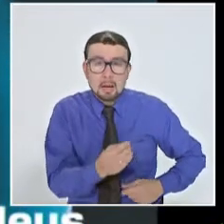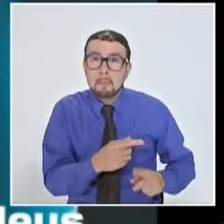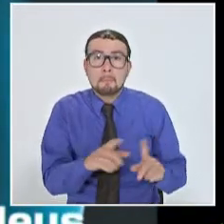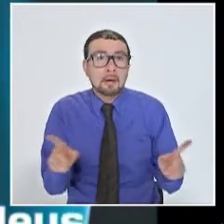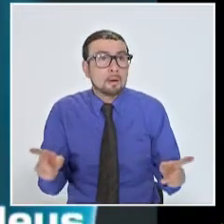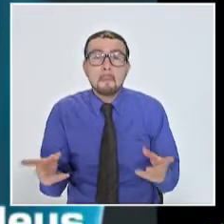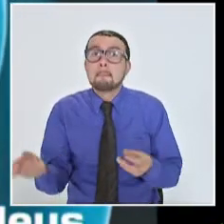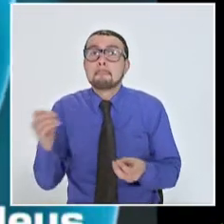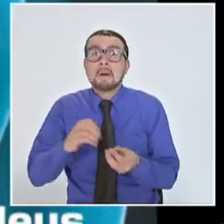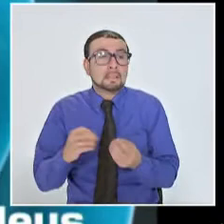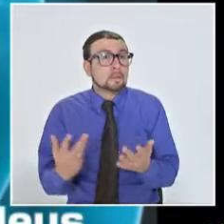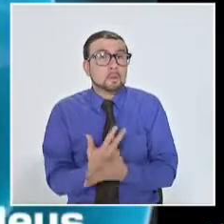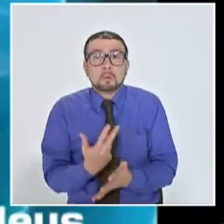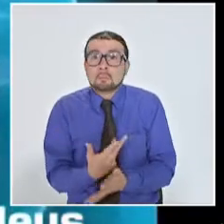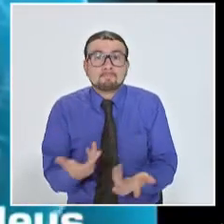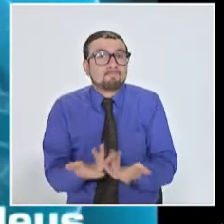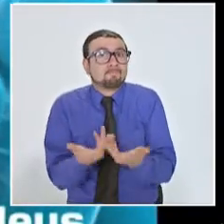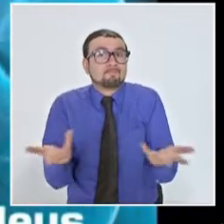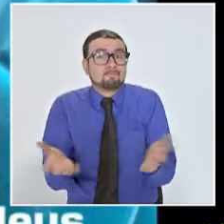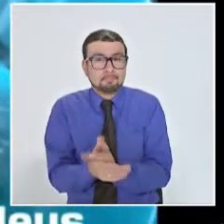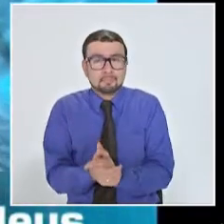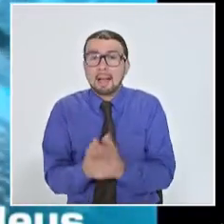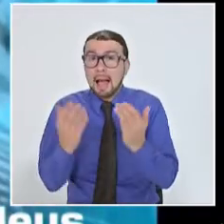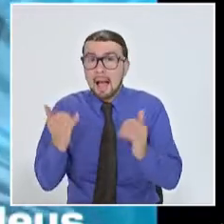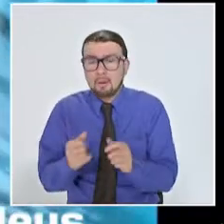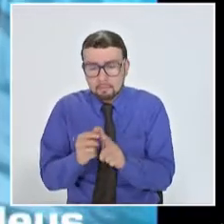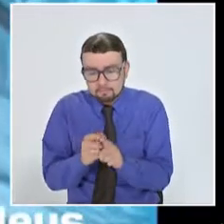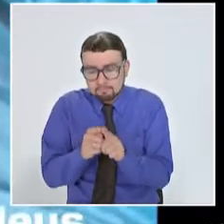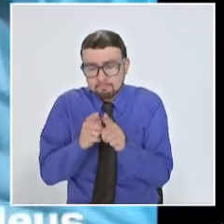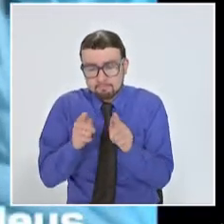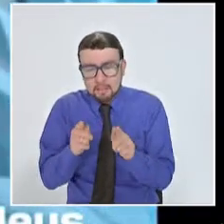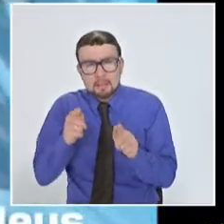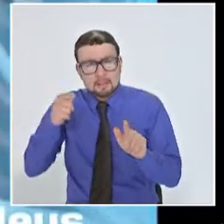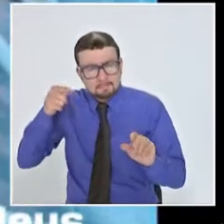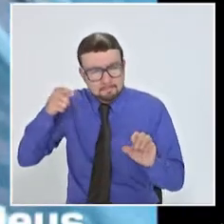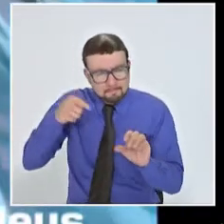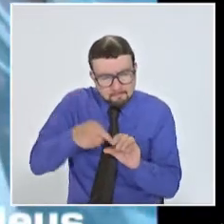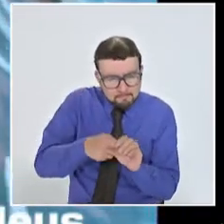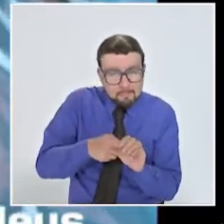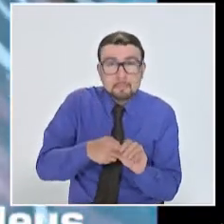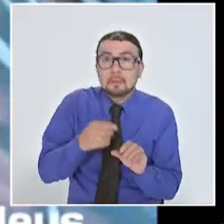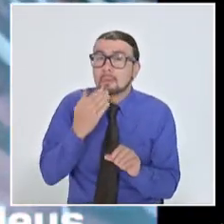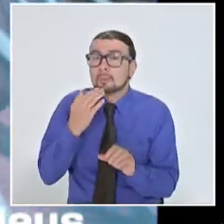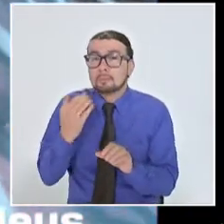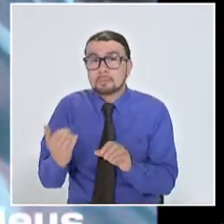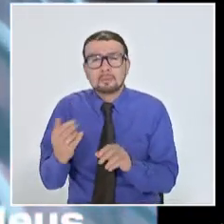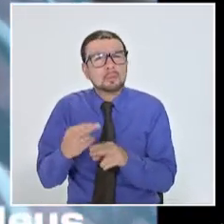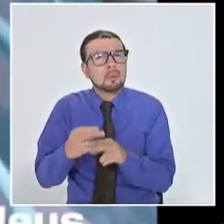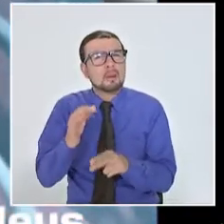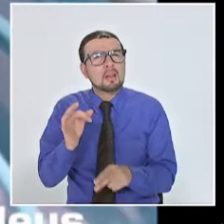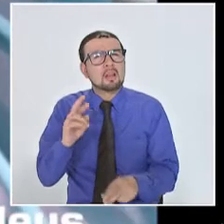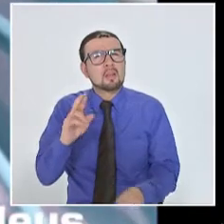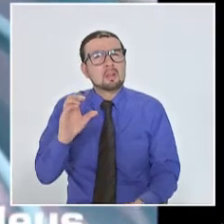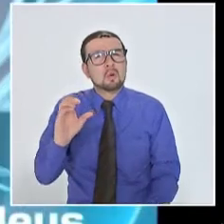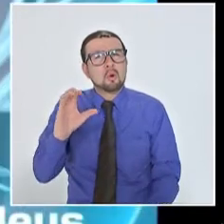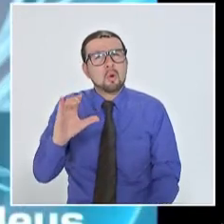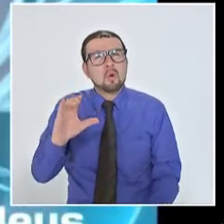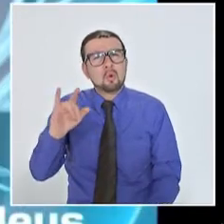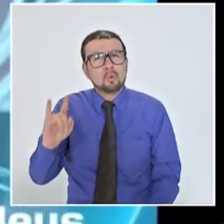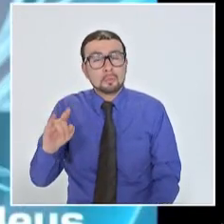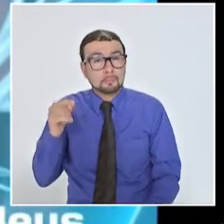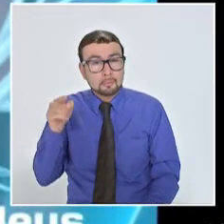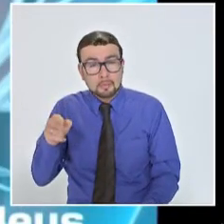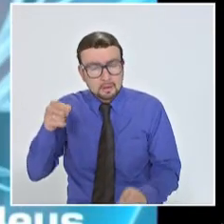información. Entonces se crearon las agujas más gruesas o de corte grueso, que en este caso es la aguja Trucut, y se llama así porque hacen unos